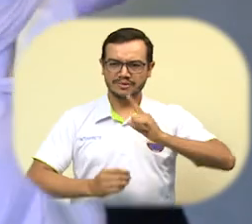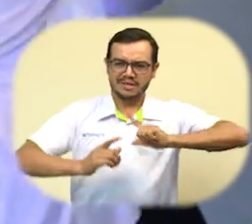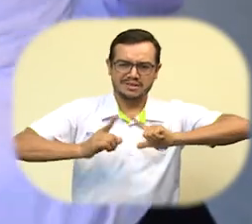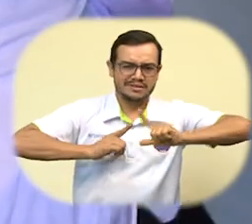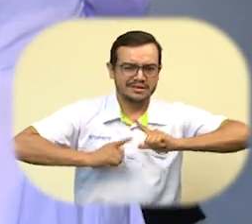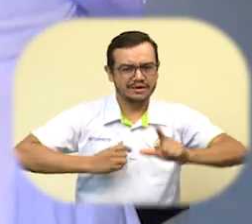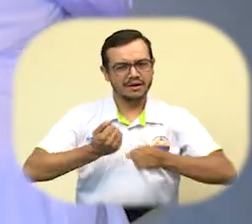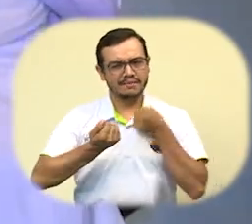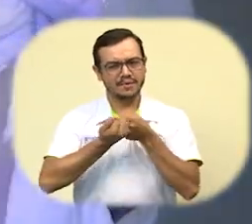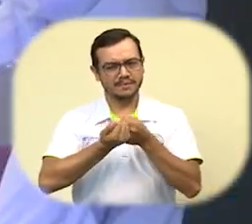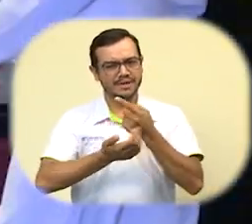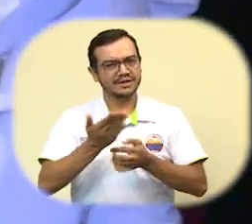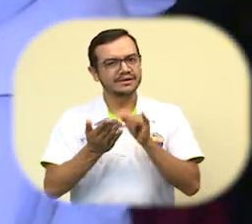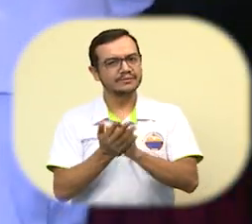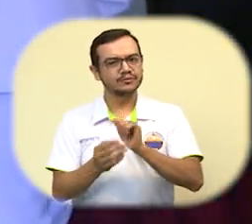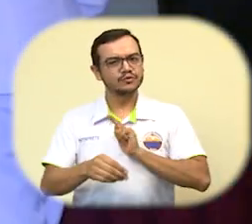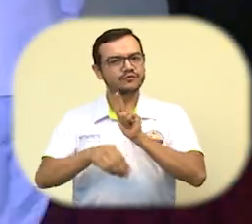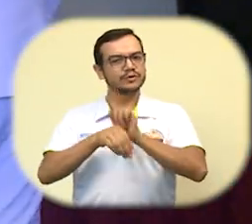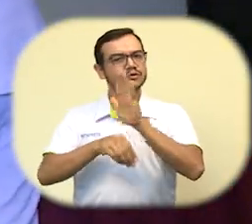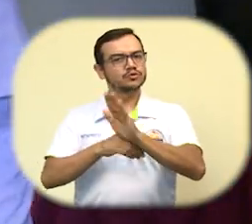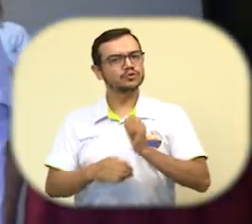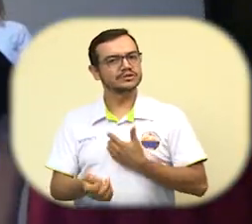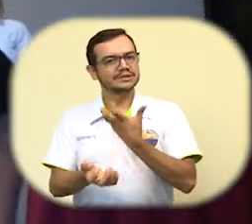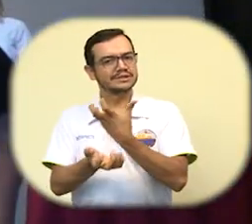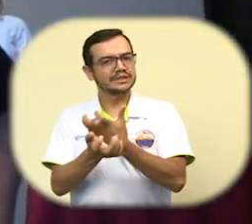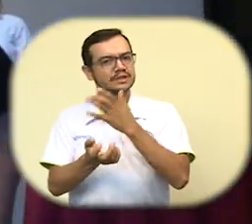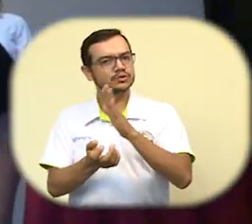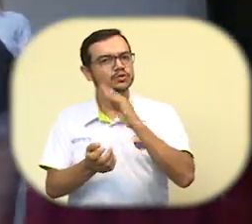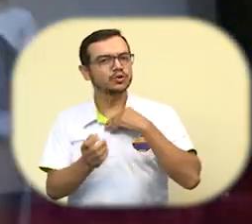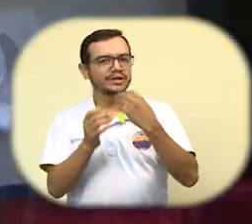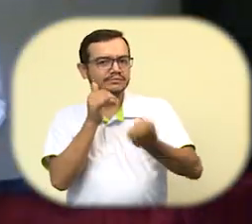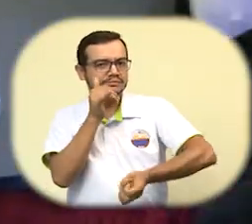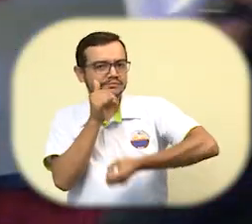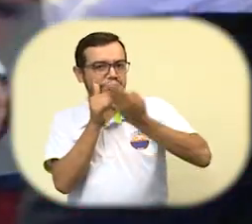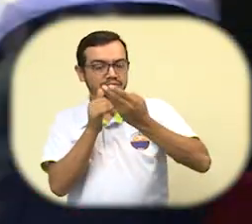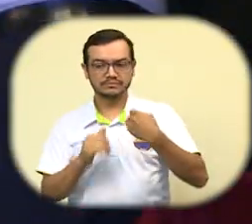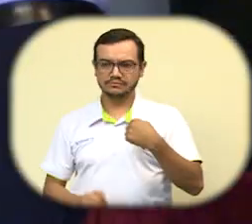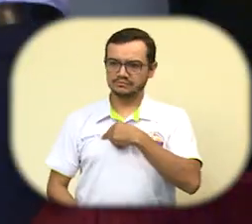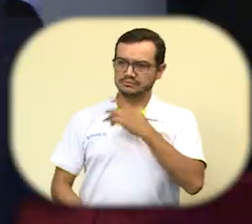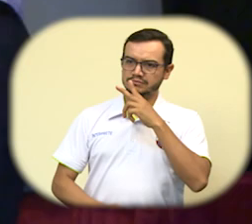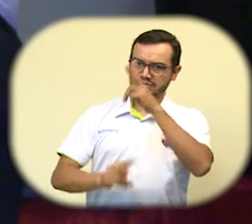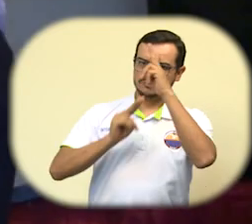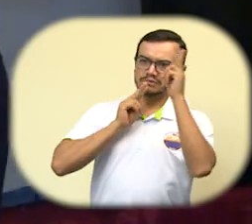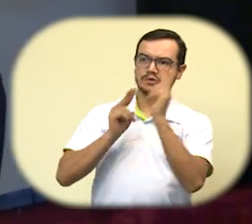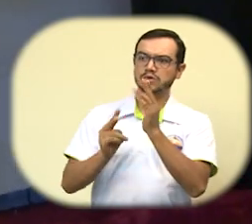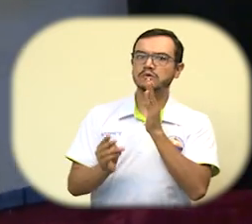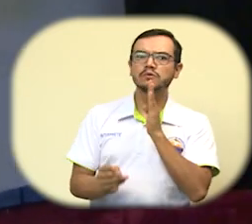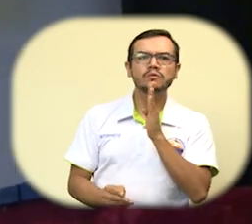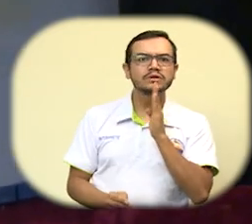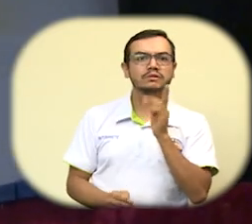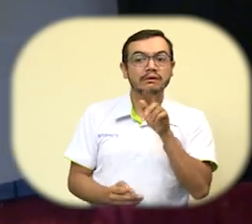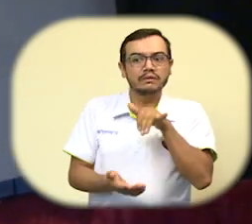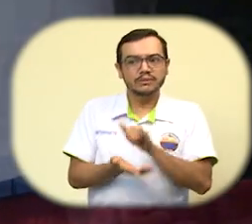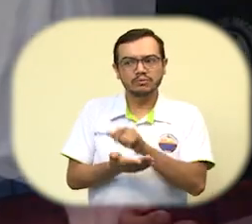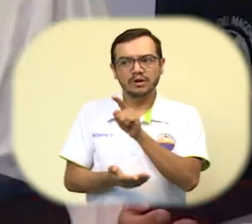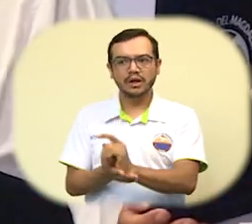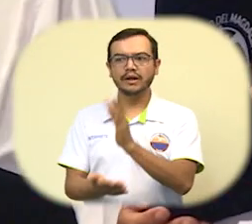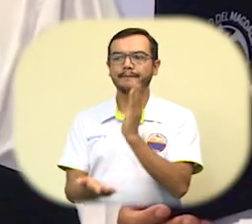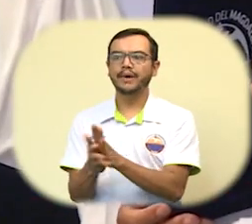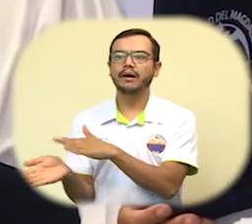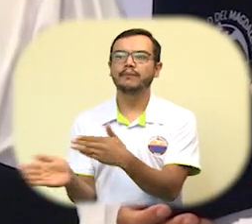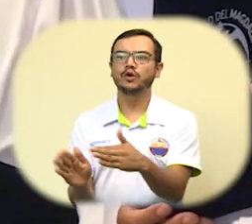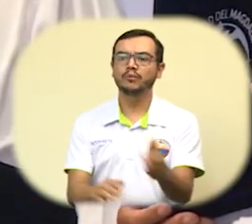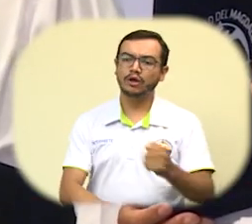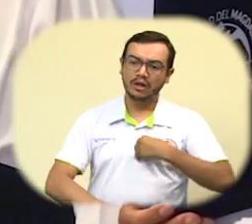la creación y consolidación de la Facultad de Ciencias de la Educación. Yo creo que los reconocimientos hay que hacerlos en vida cuando la gente tiene posibilidad de